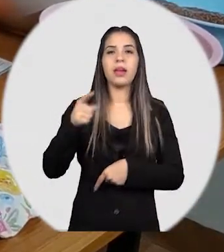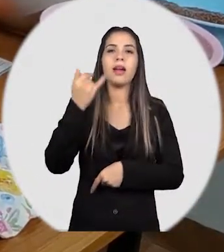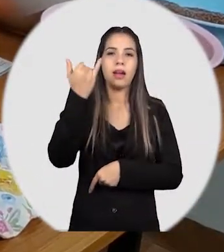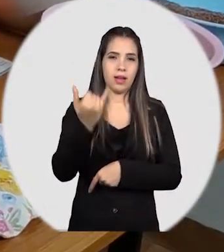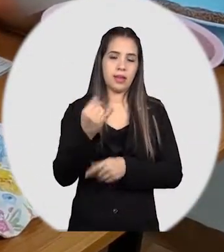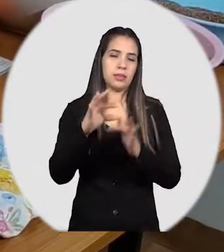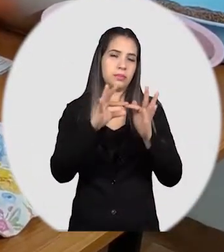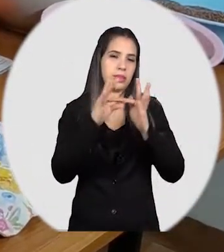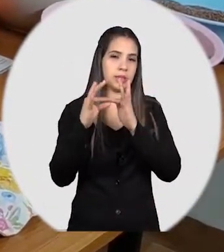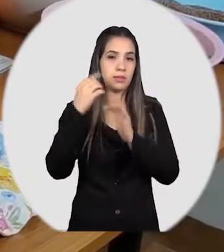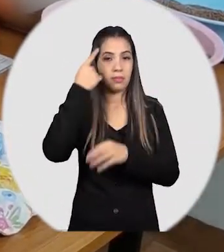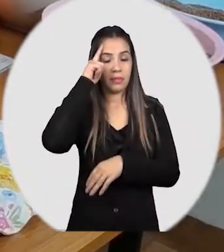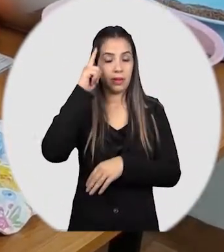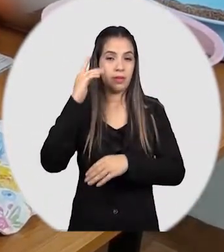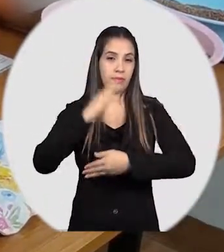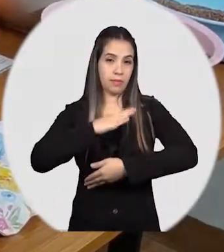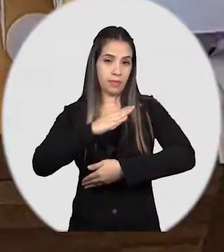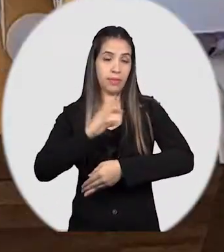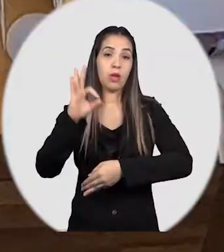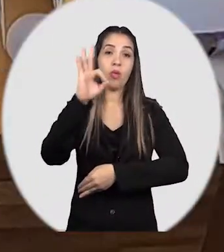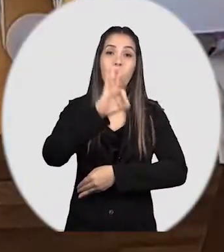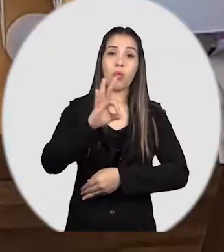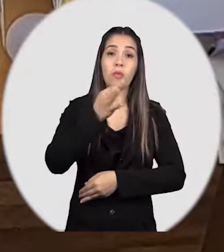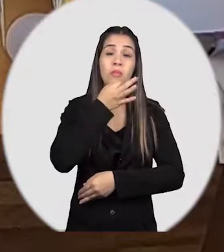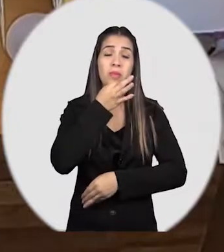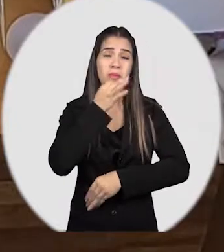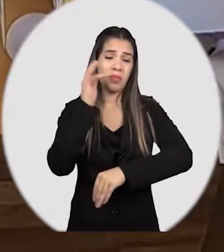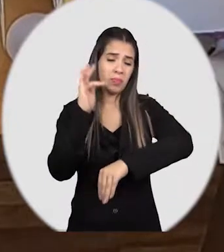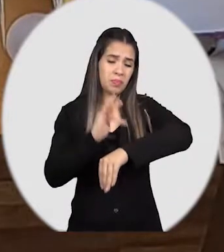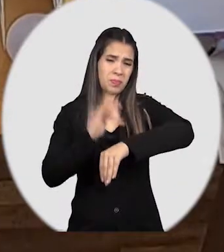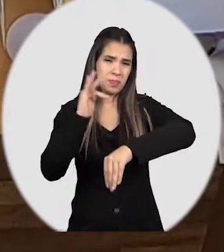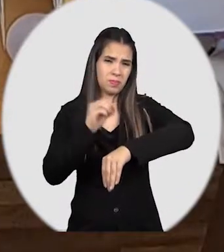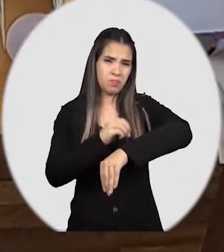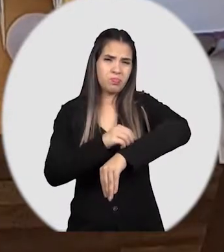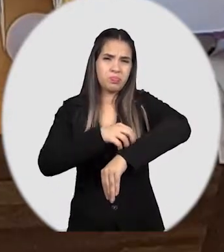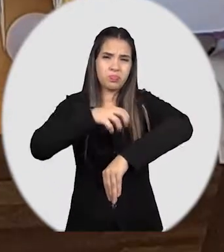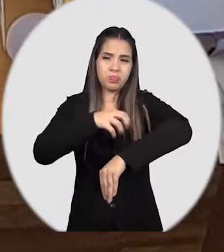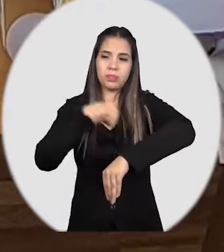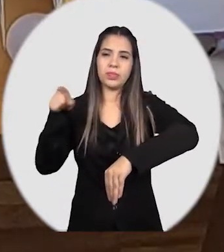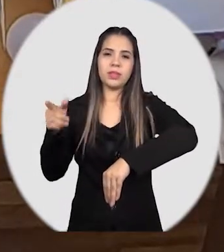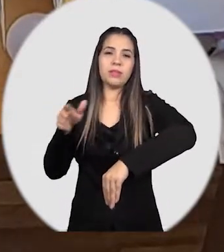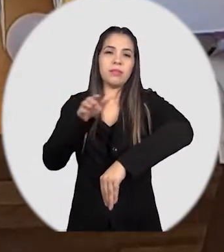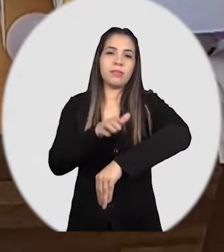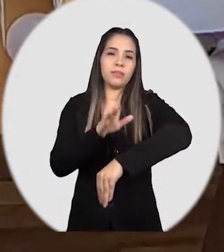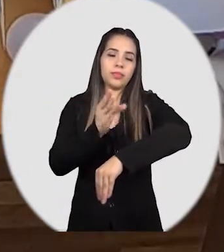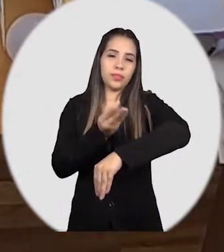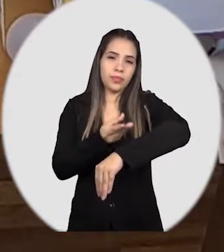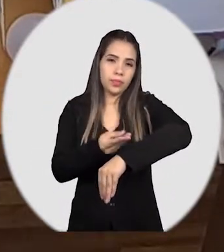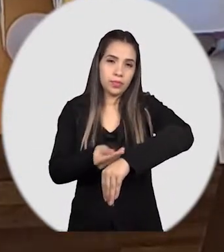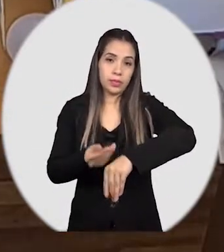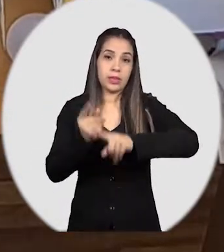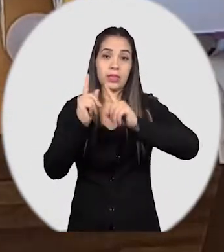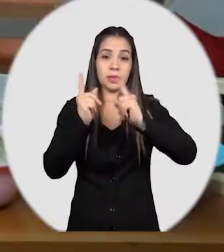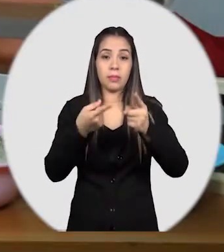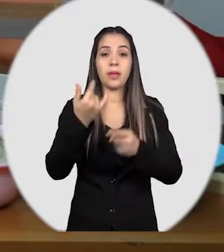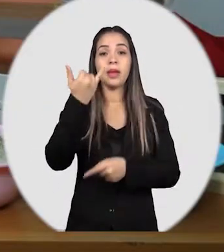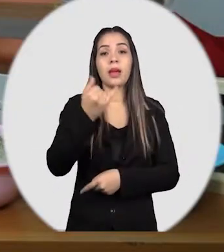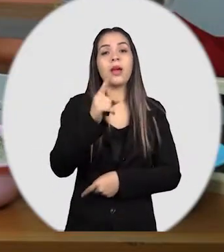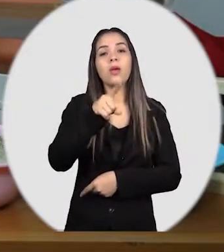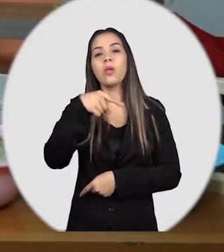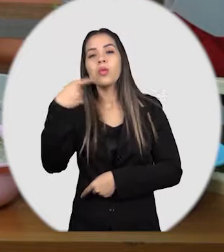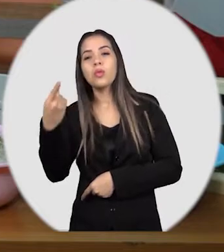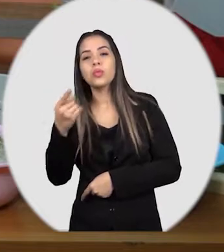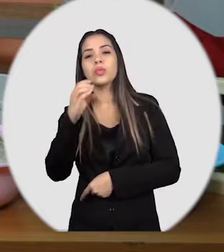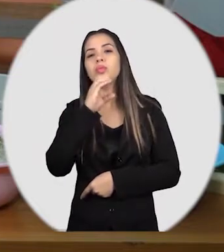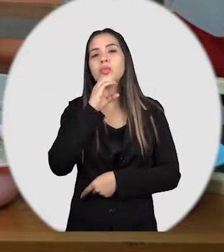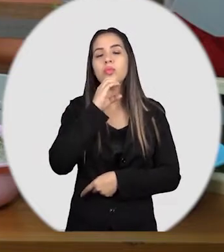también para picadura de insectos. Y también tenemos los antifaces, que son exclusivamente para